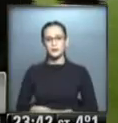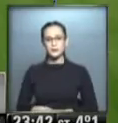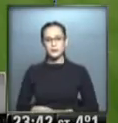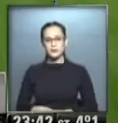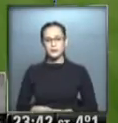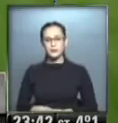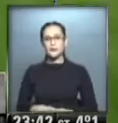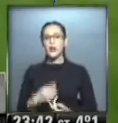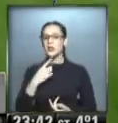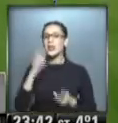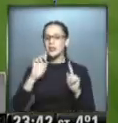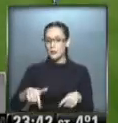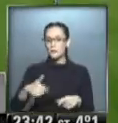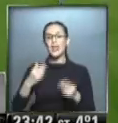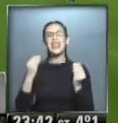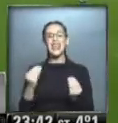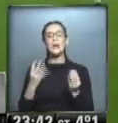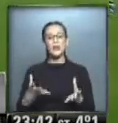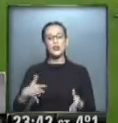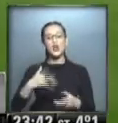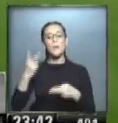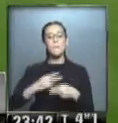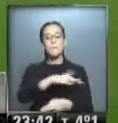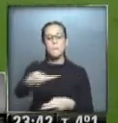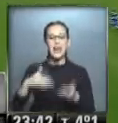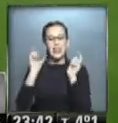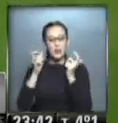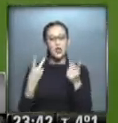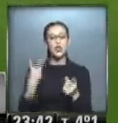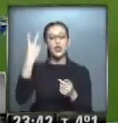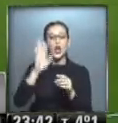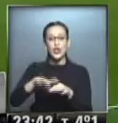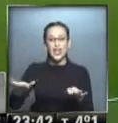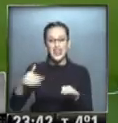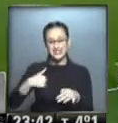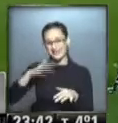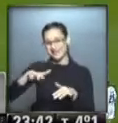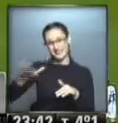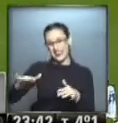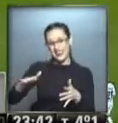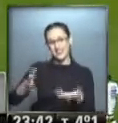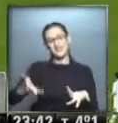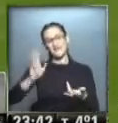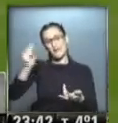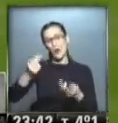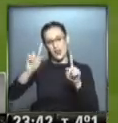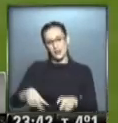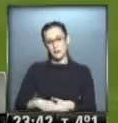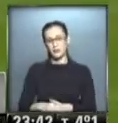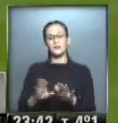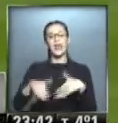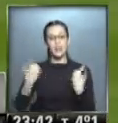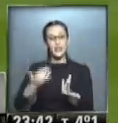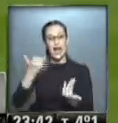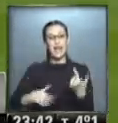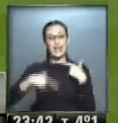porque no nos podemos olvidar tampoco de lo que sucedió en el parque de diversiones, con dos chicas muy chiquitas que terminaron falleciendo. Por eso, la